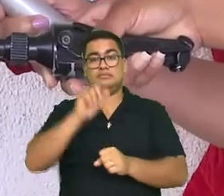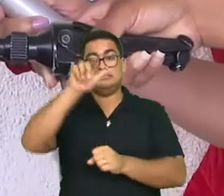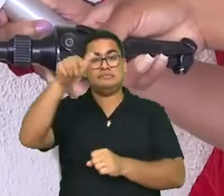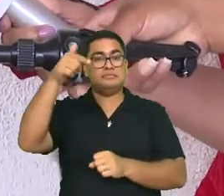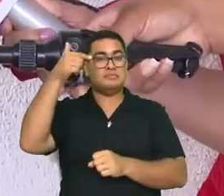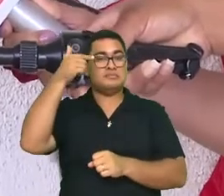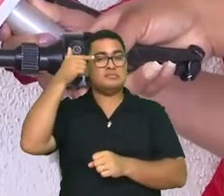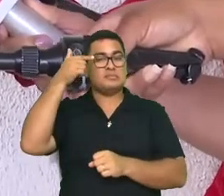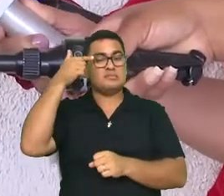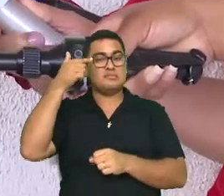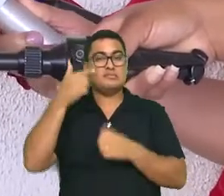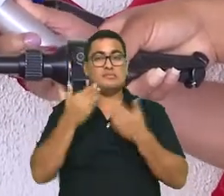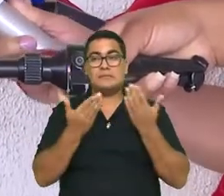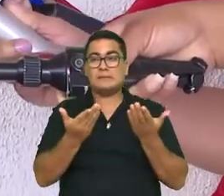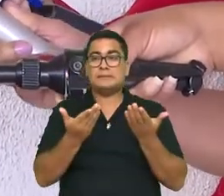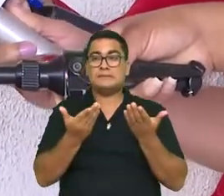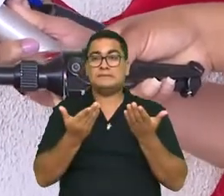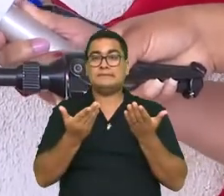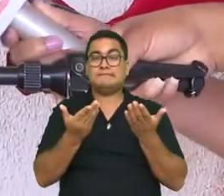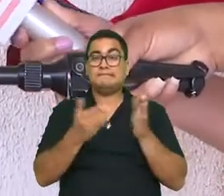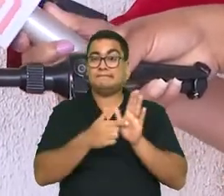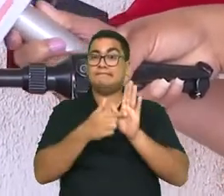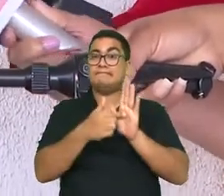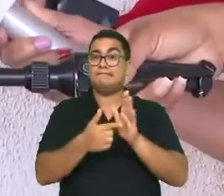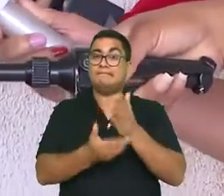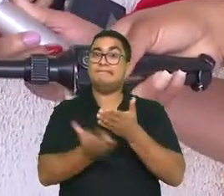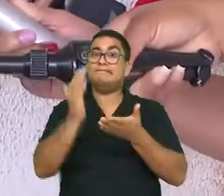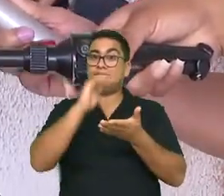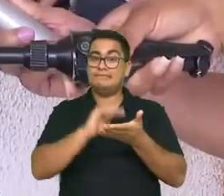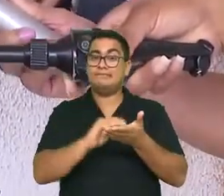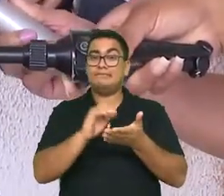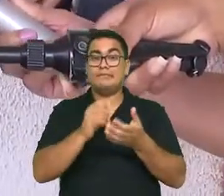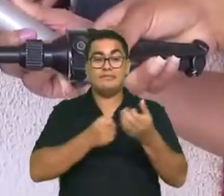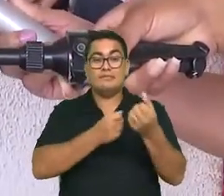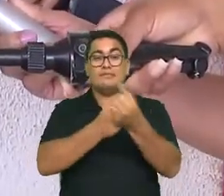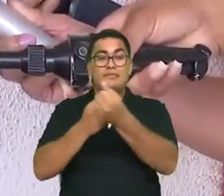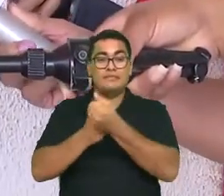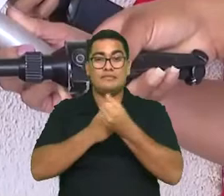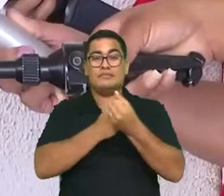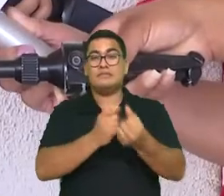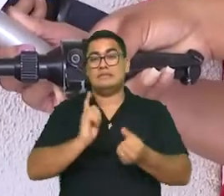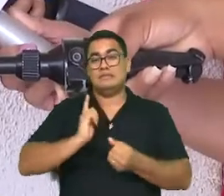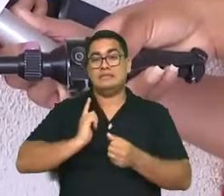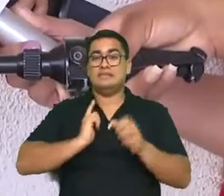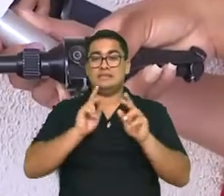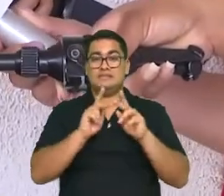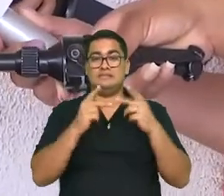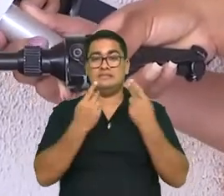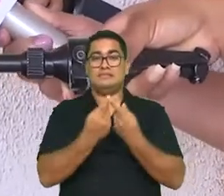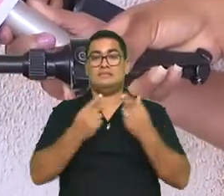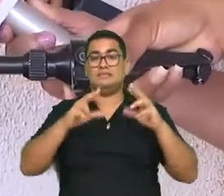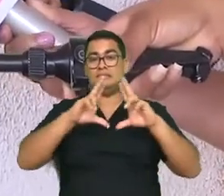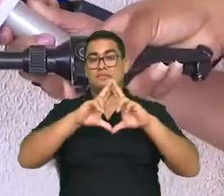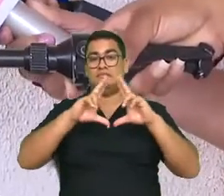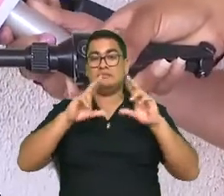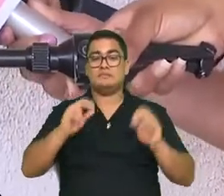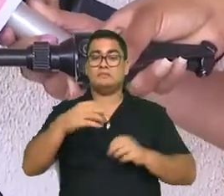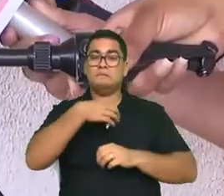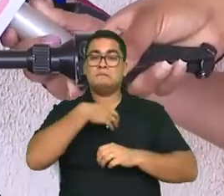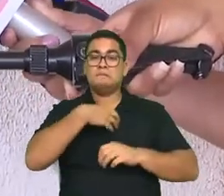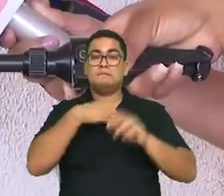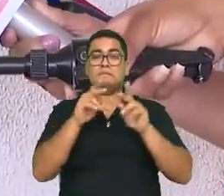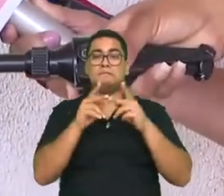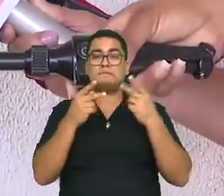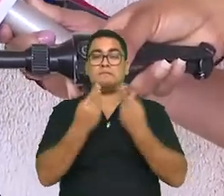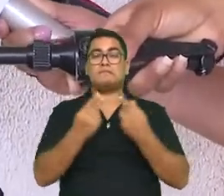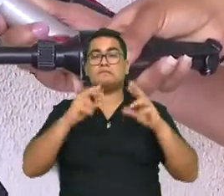gobierno, que demuestra una vez más todo el apoyo que tiene en su pueblo, porque todos nosotros somos parte del pueblo y